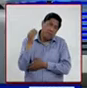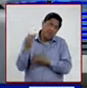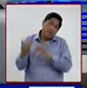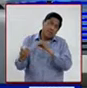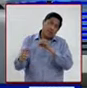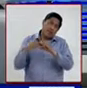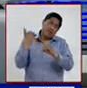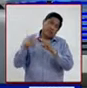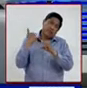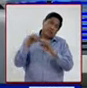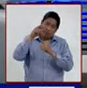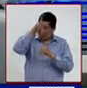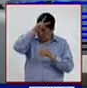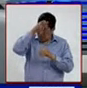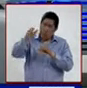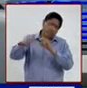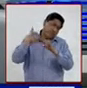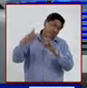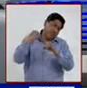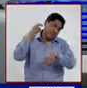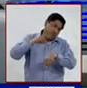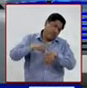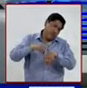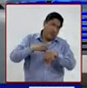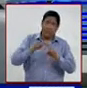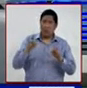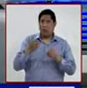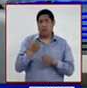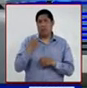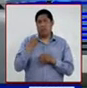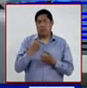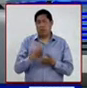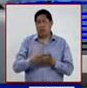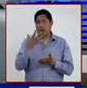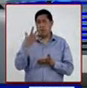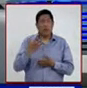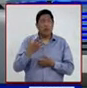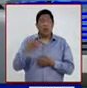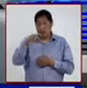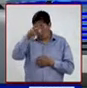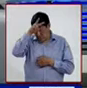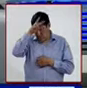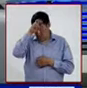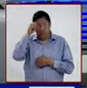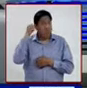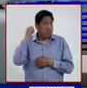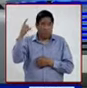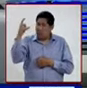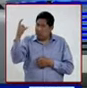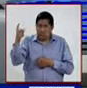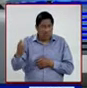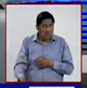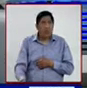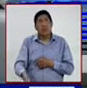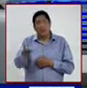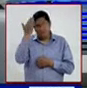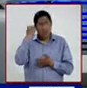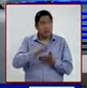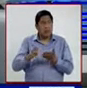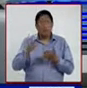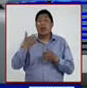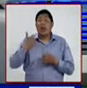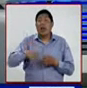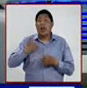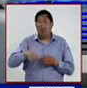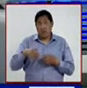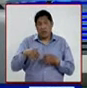ingresar papa del Perú, y que también se está vendiendo, pero a un precio caro. La papa amarilla, por ejemplo, en Perú, también ha subido. Ha subido de precio. Desde hace una semana. En